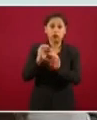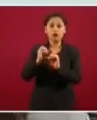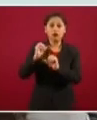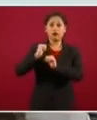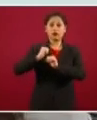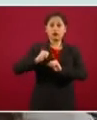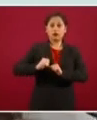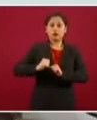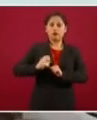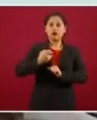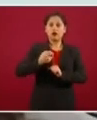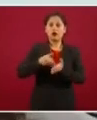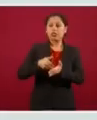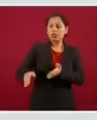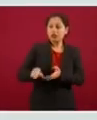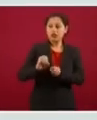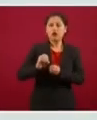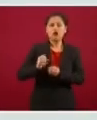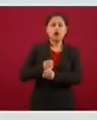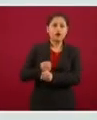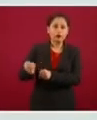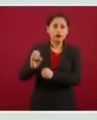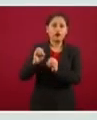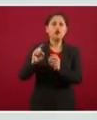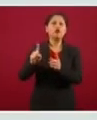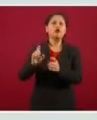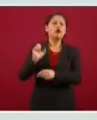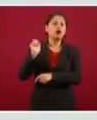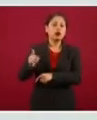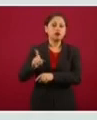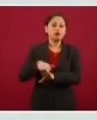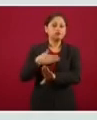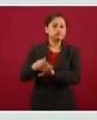como pretexto para violentar o